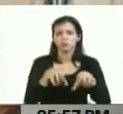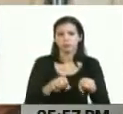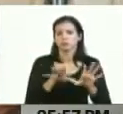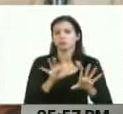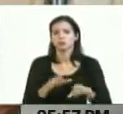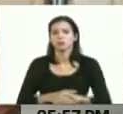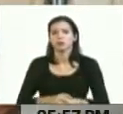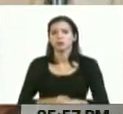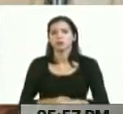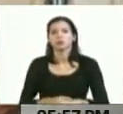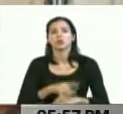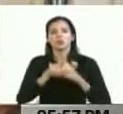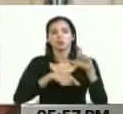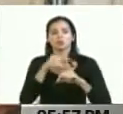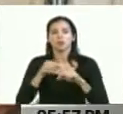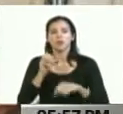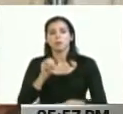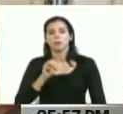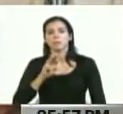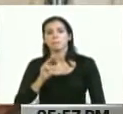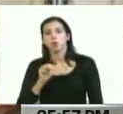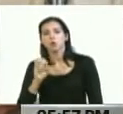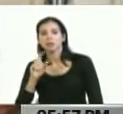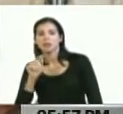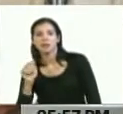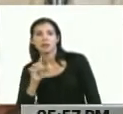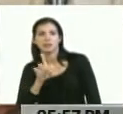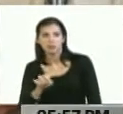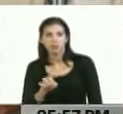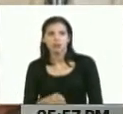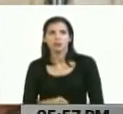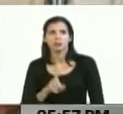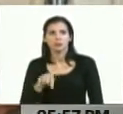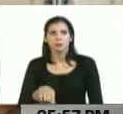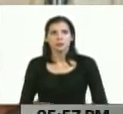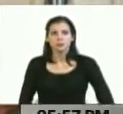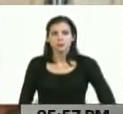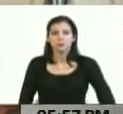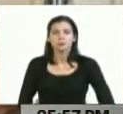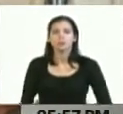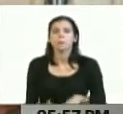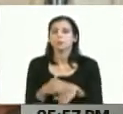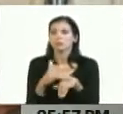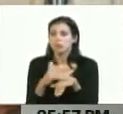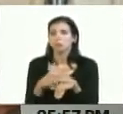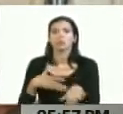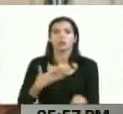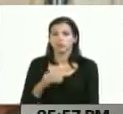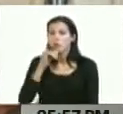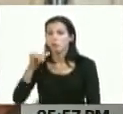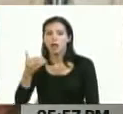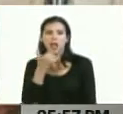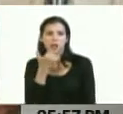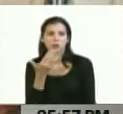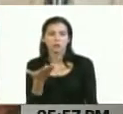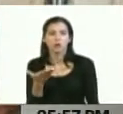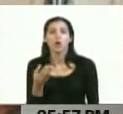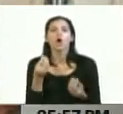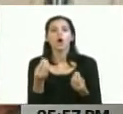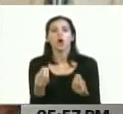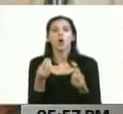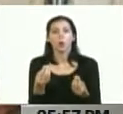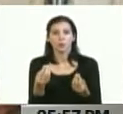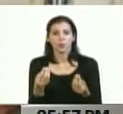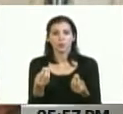Twitter, el EMOTAB, ahí a través también del Ministerio yo mantengo informado a las personas de cuál es la situación, cómo se está